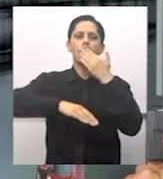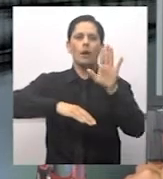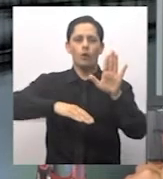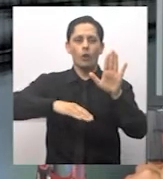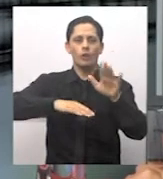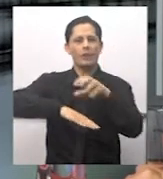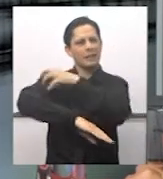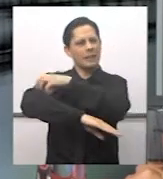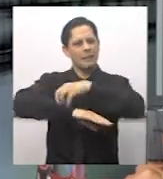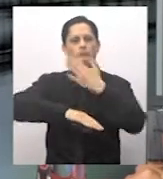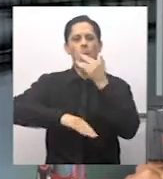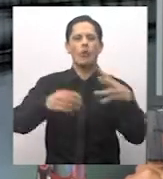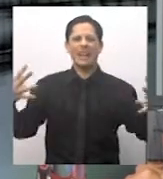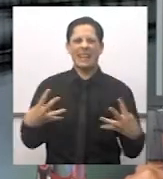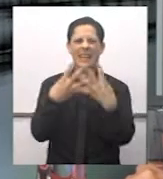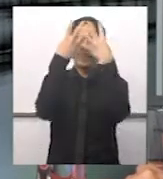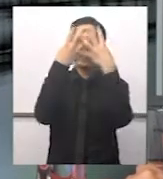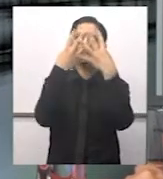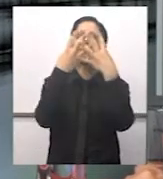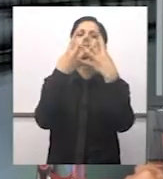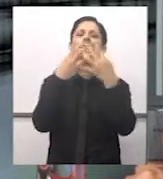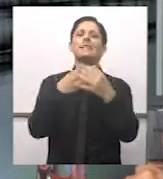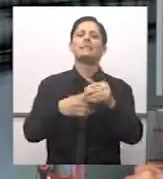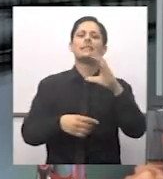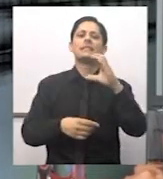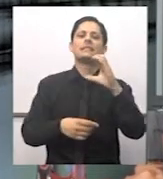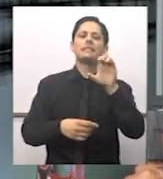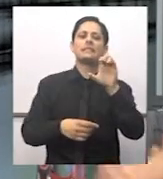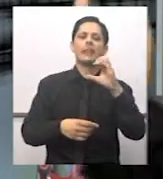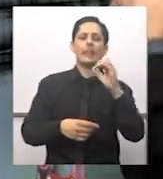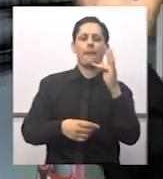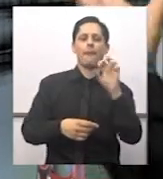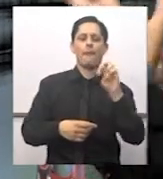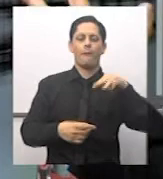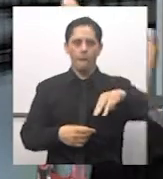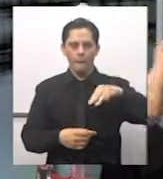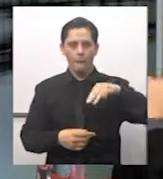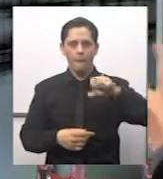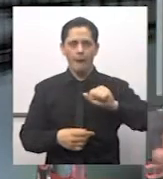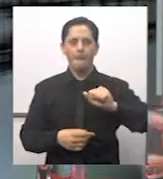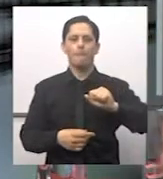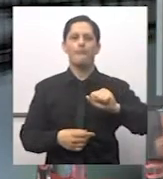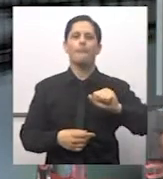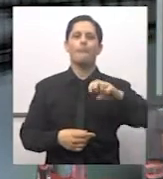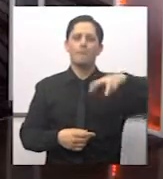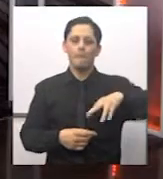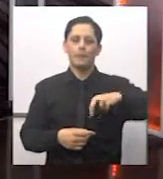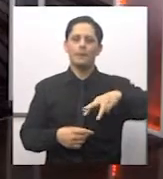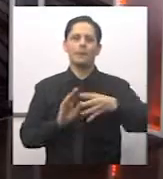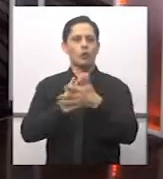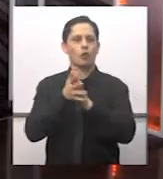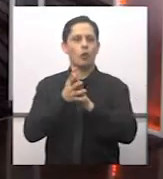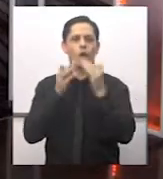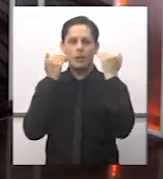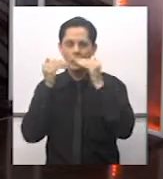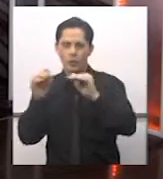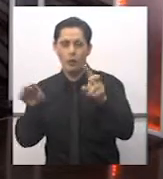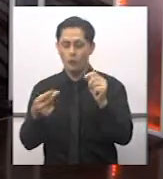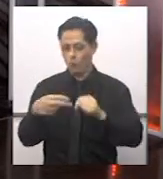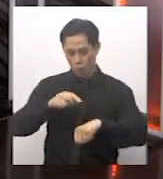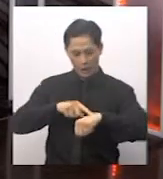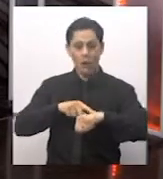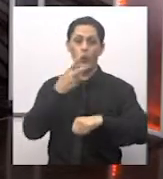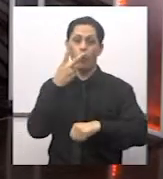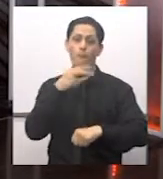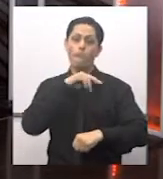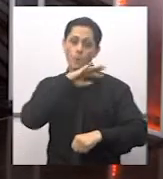y atención familiar para adulto mayor, para niños de todo Chile. Nos quedan 2 minutos a 3 minutos para terminar esta entrevista, que hemos analizado parte de lo